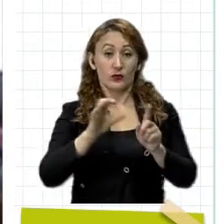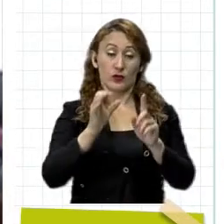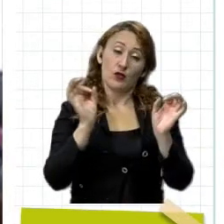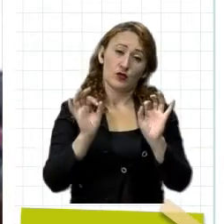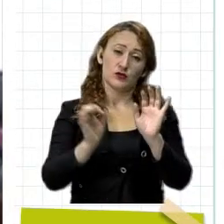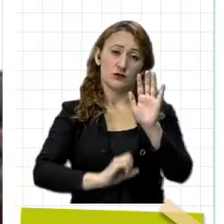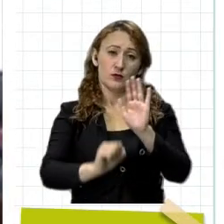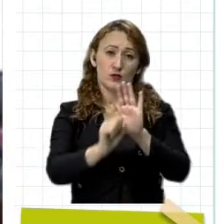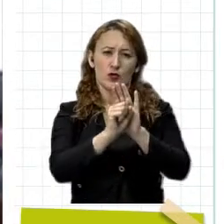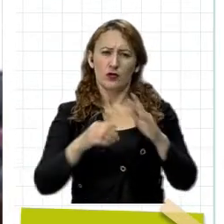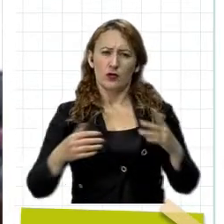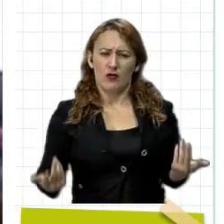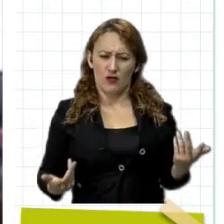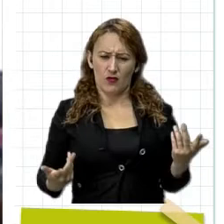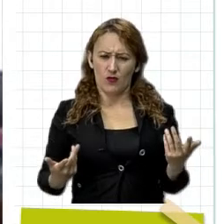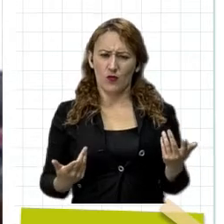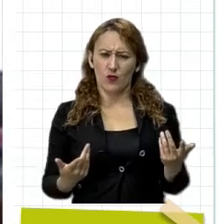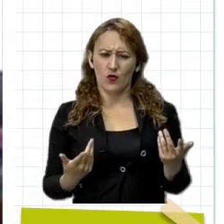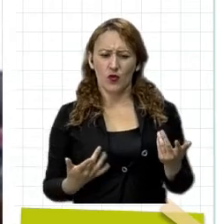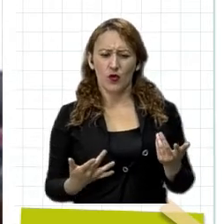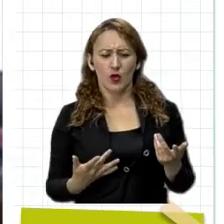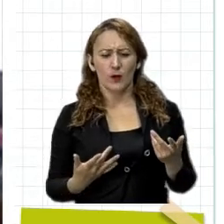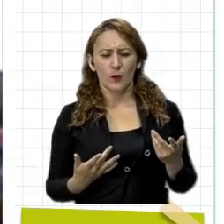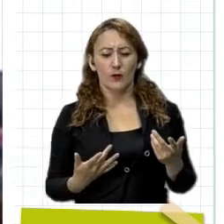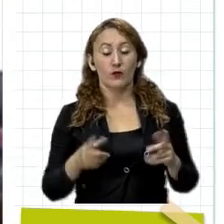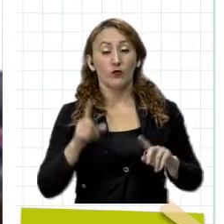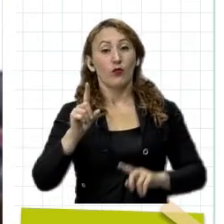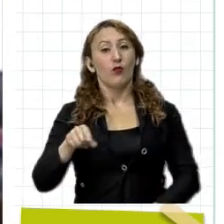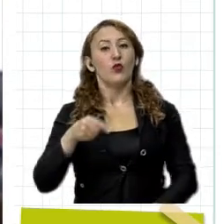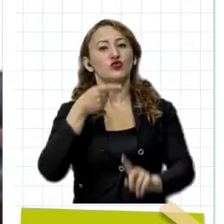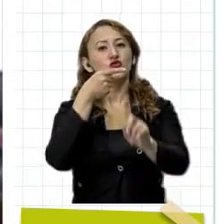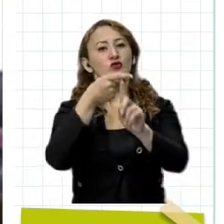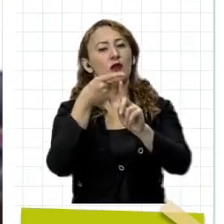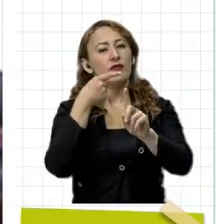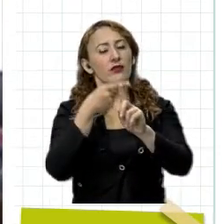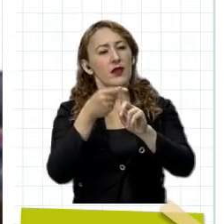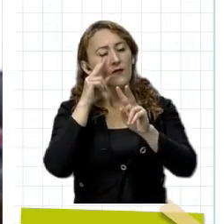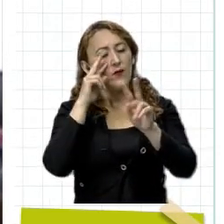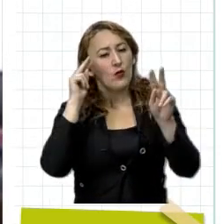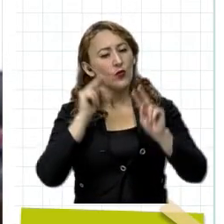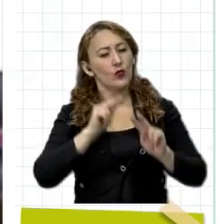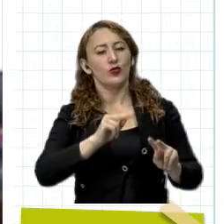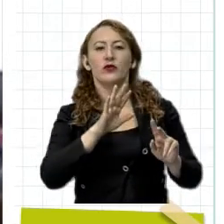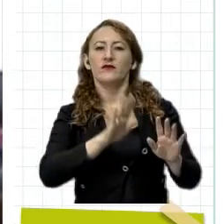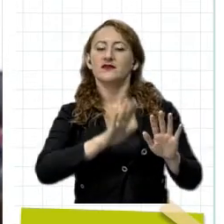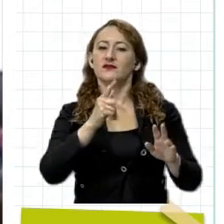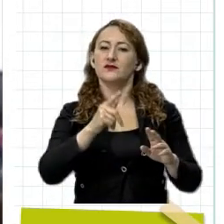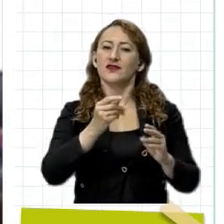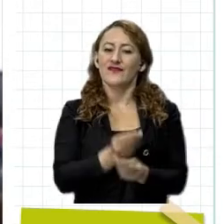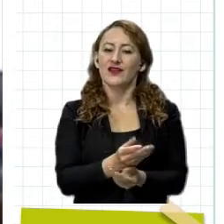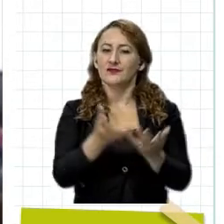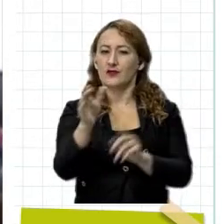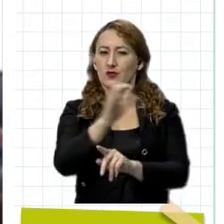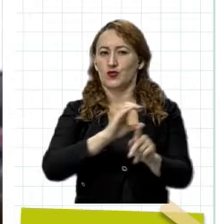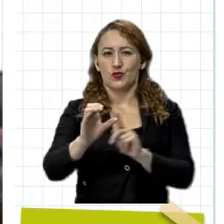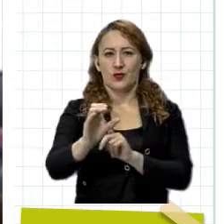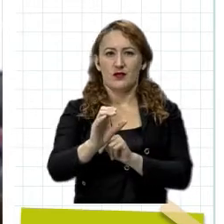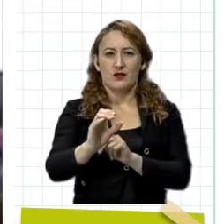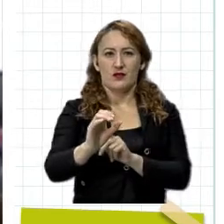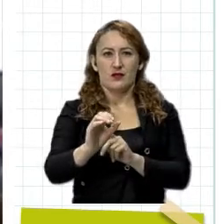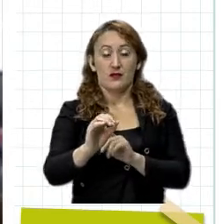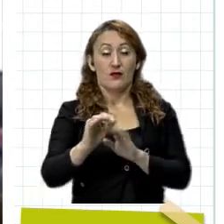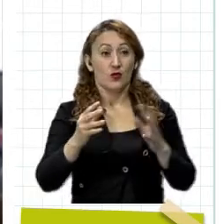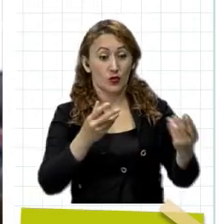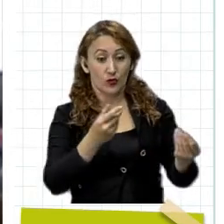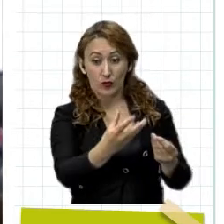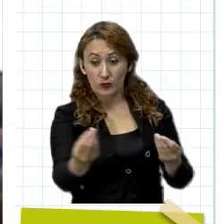simbólica, a través de la apreciación positiva de la diversidad cultural, las identidades irrespetadas y sus productos